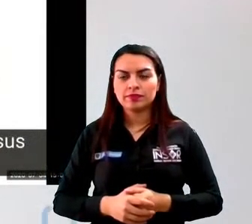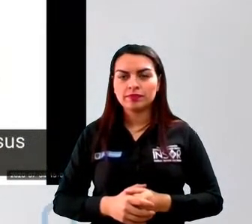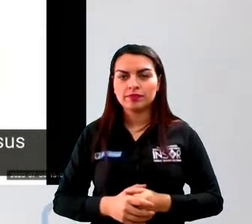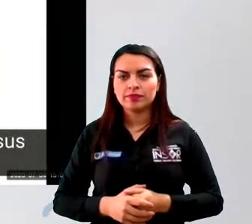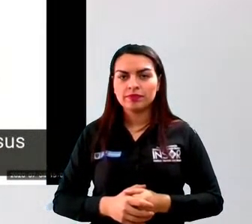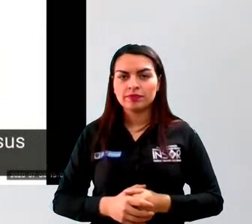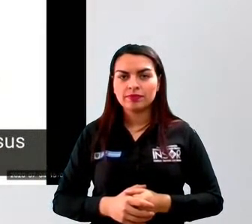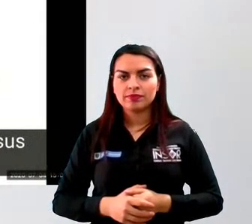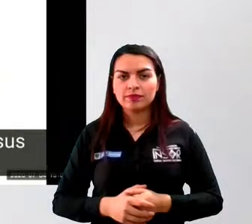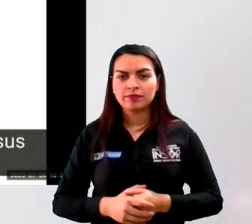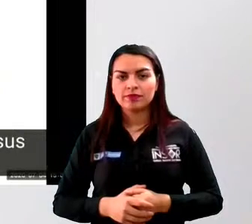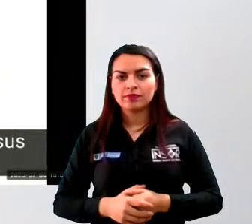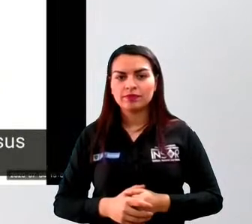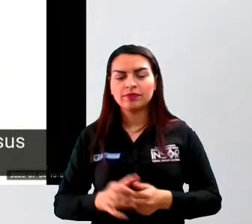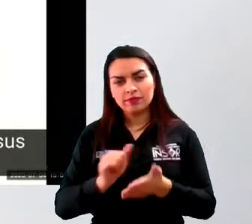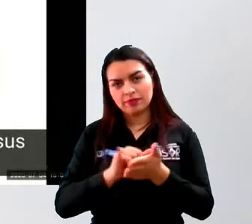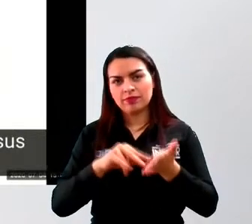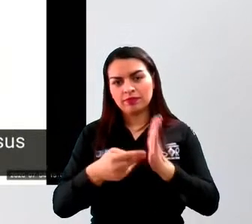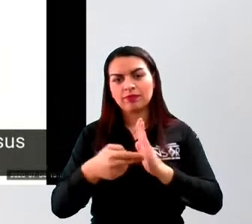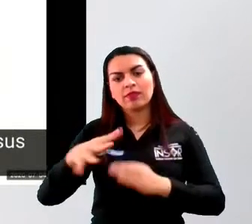estudiantes por un tiempo